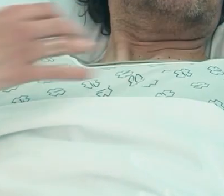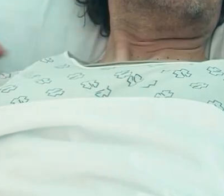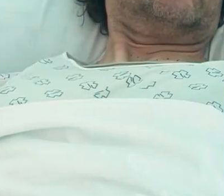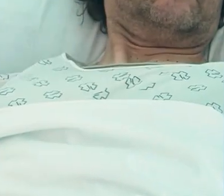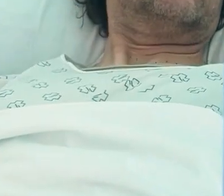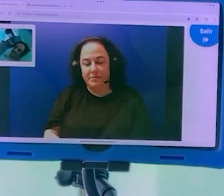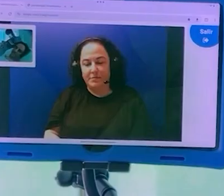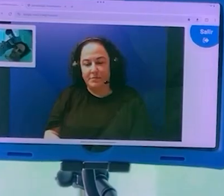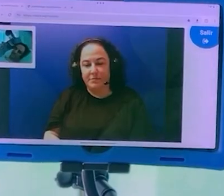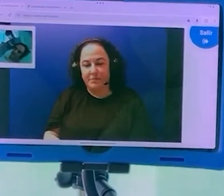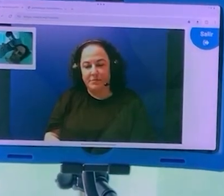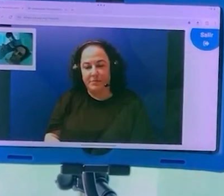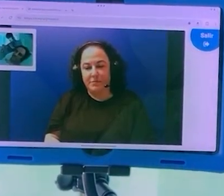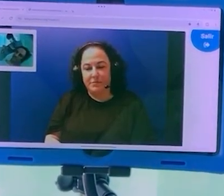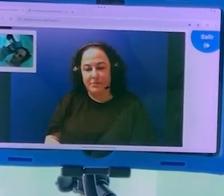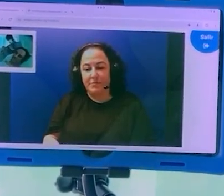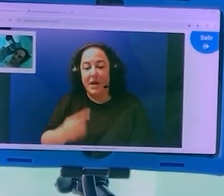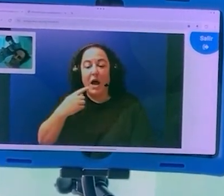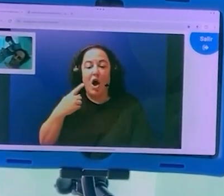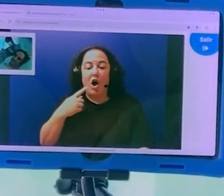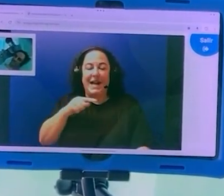Vas a notar un pinchacito pequeño.